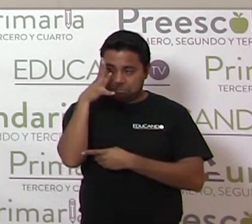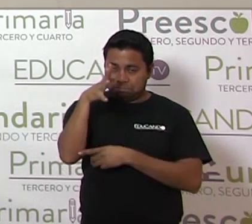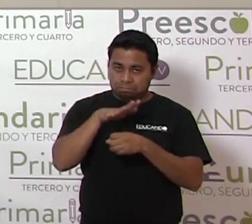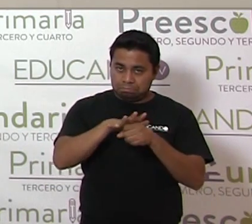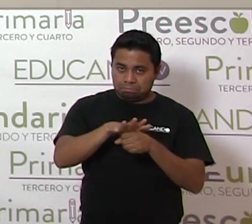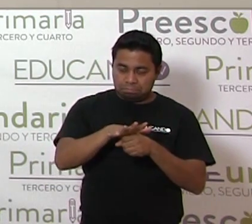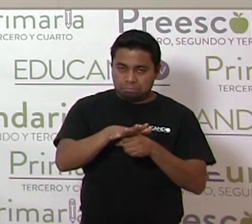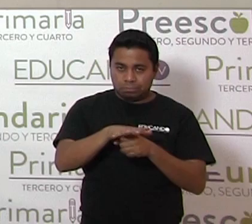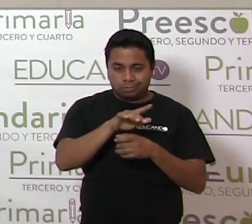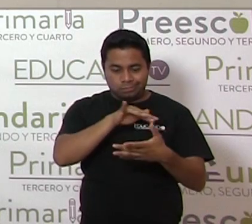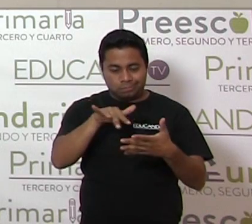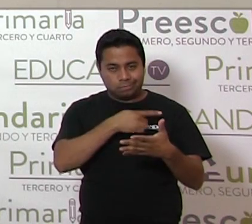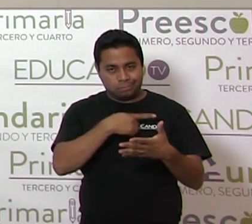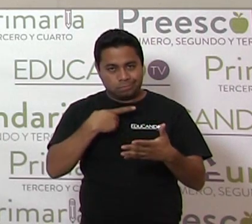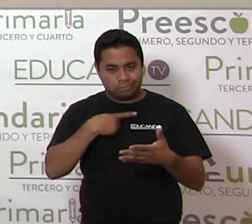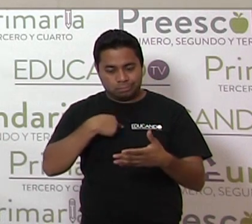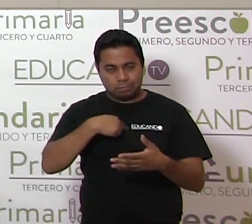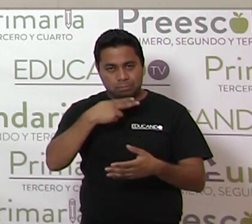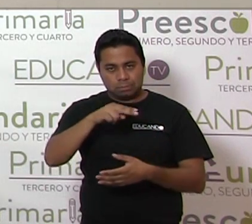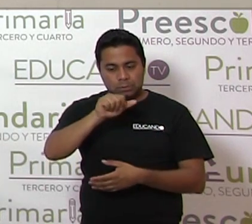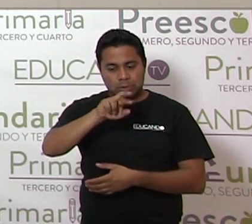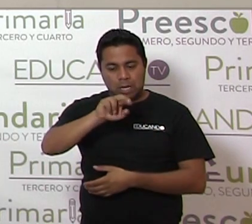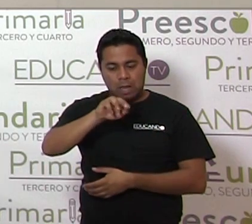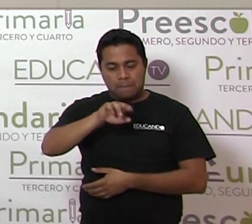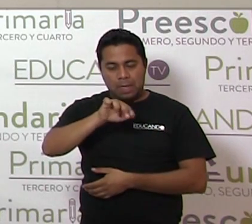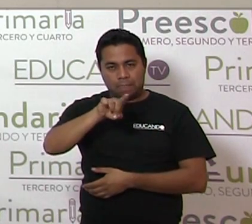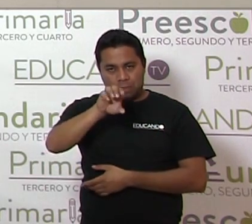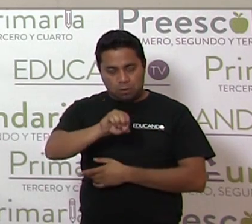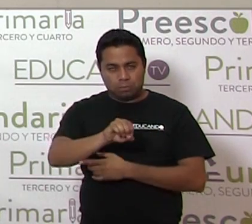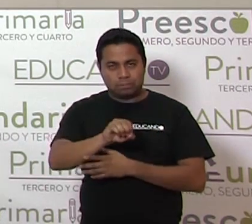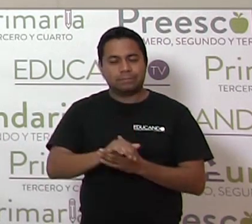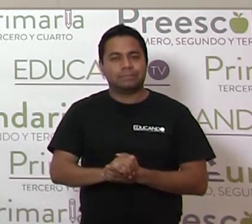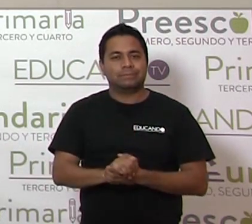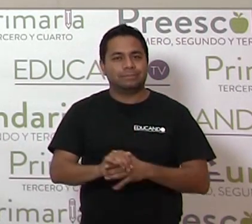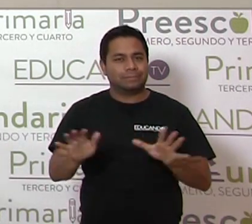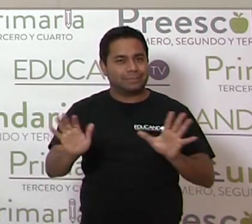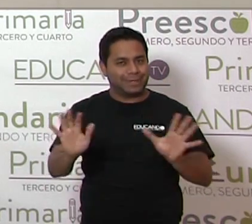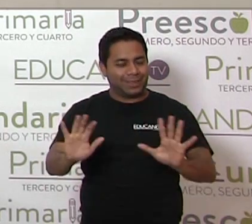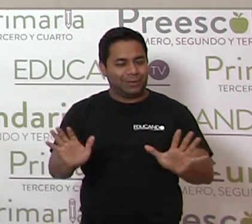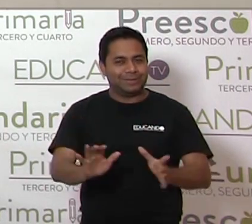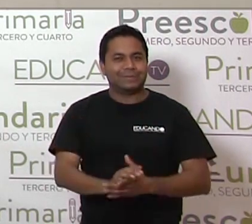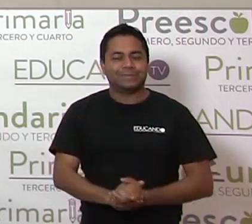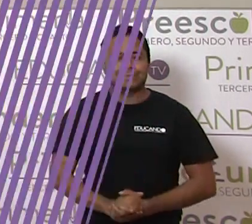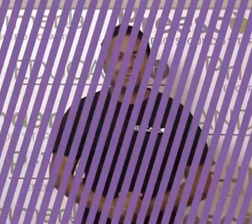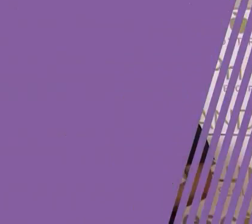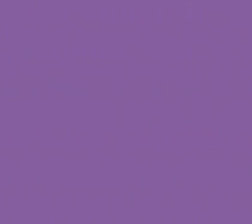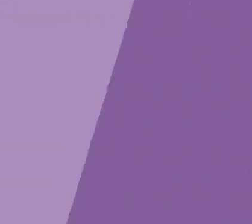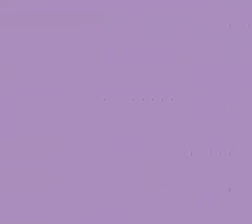Hay que leerla. Mi nombre es Armando Mendoza. Adiós.